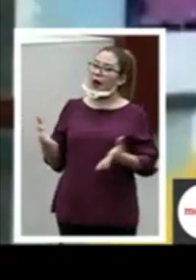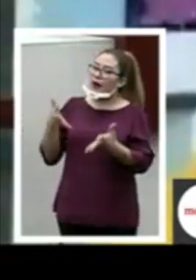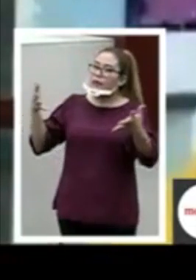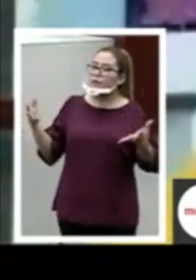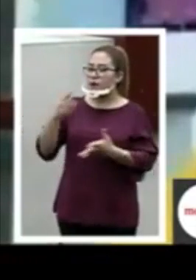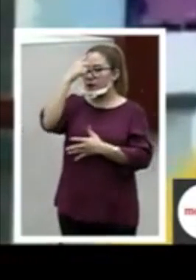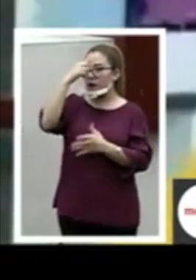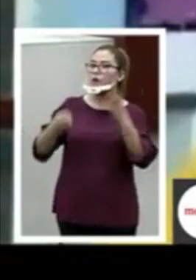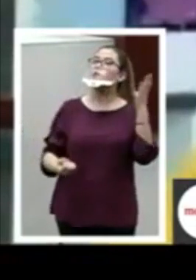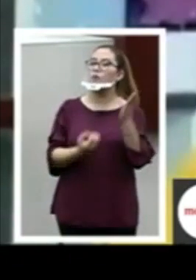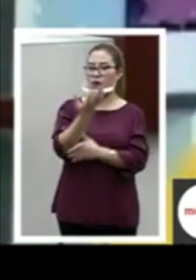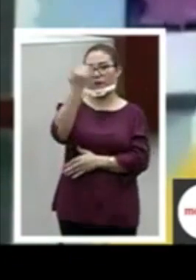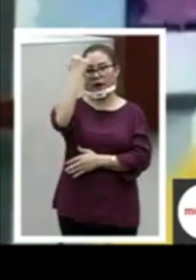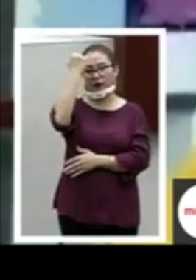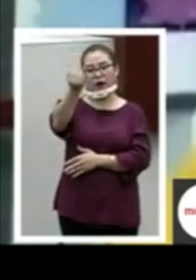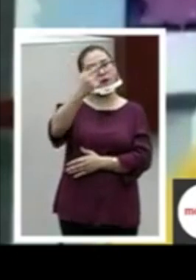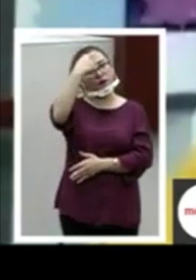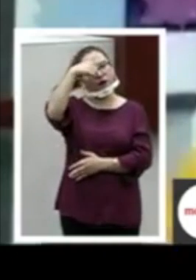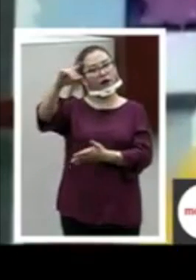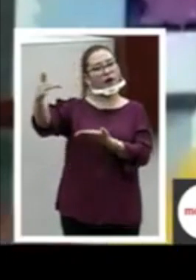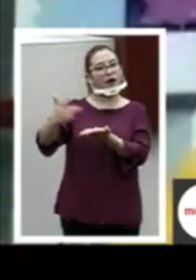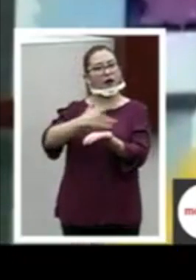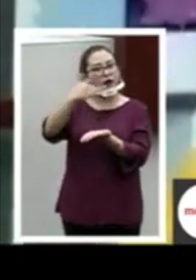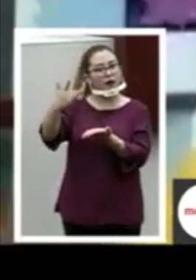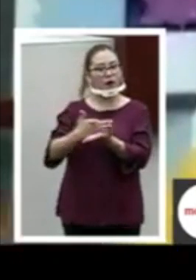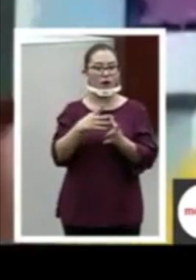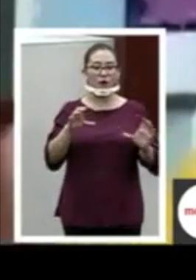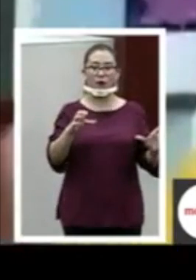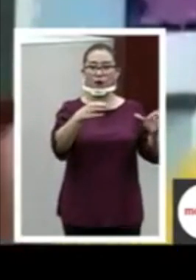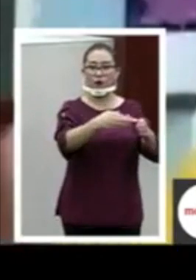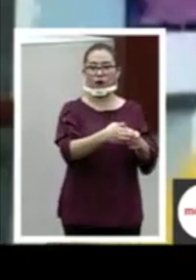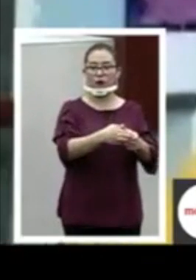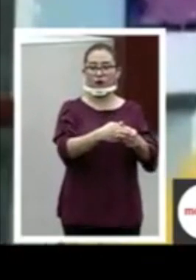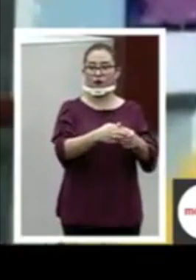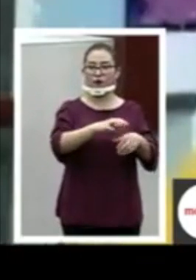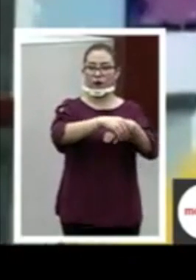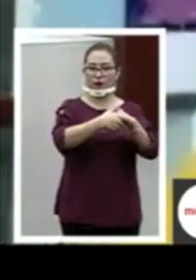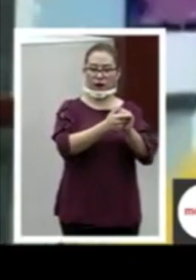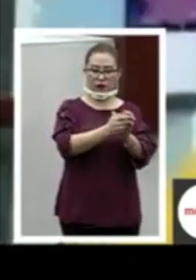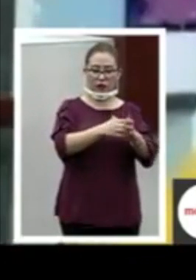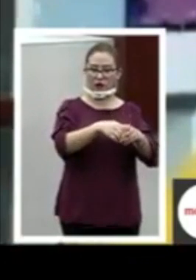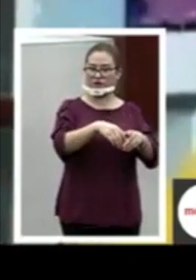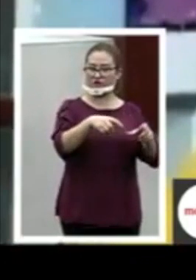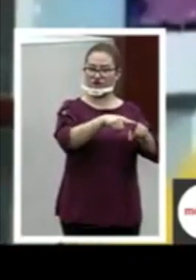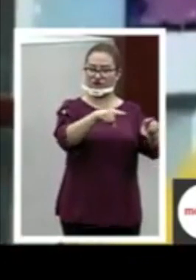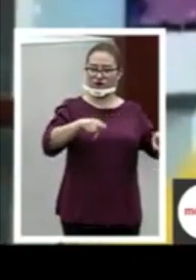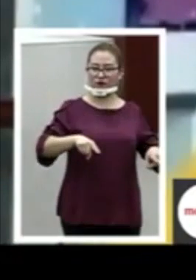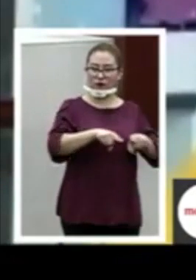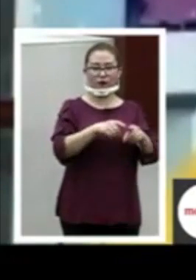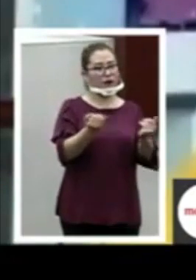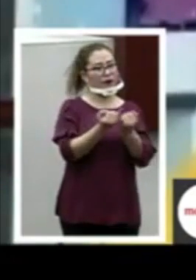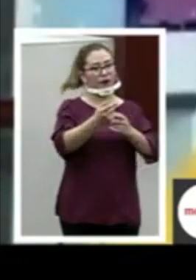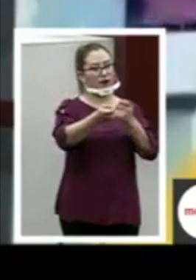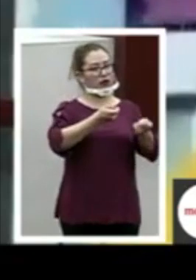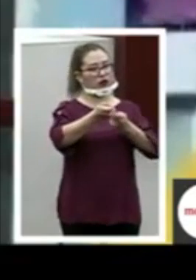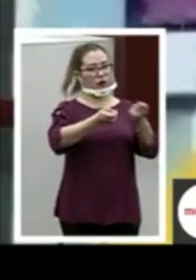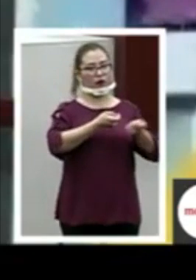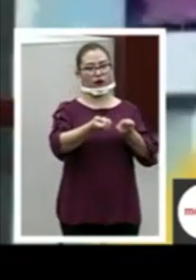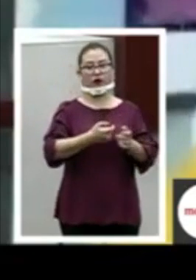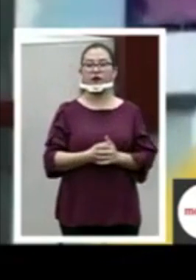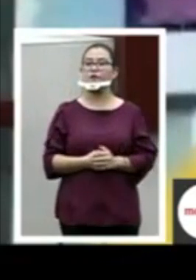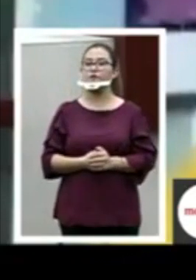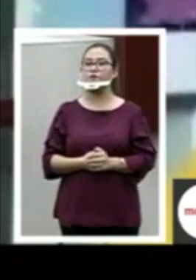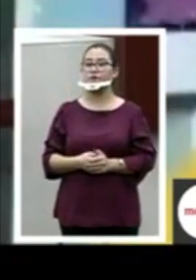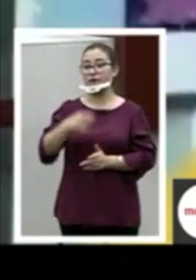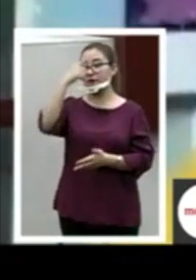descentralizados de agua para que instalen, ¿verdad?, y también administren estos lavamanos portátiles, que yo